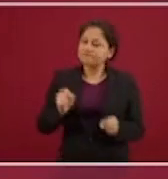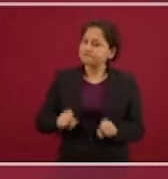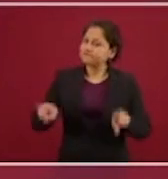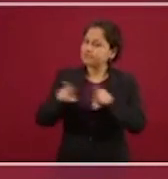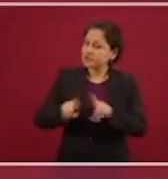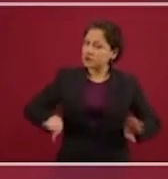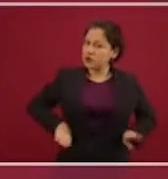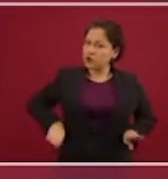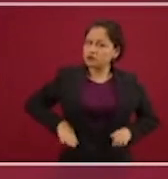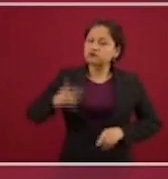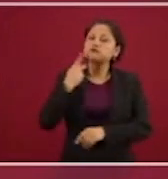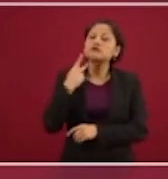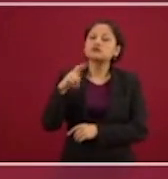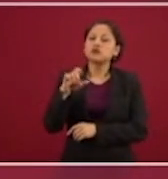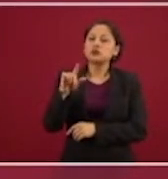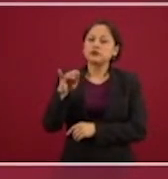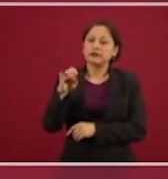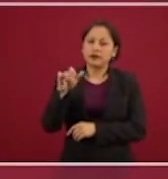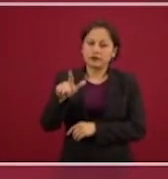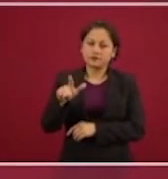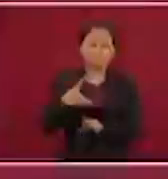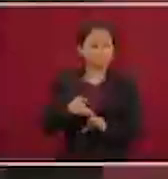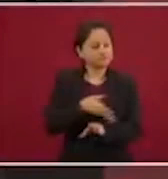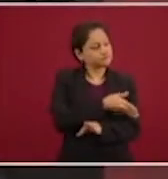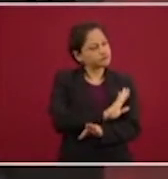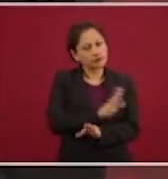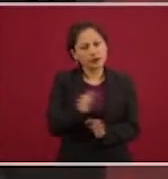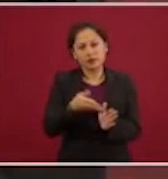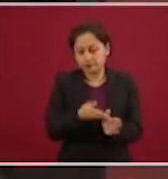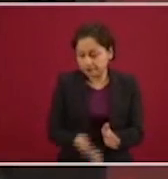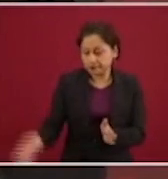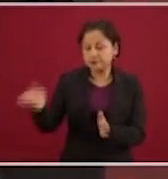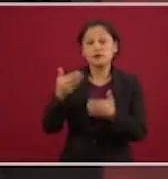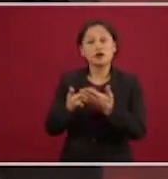Ahora nosotros estamos rehabilitando las 6 refinerías que